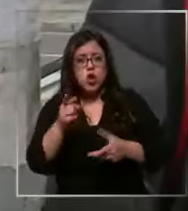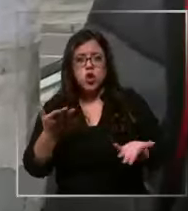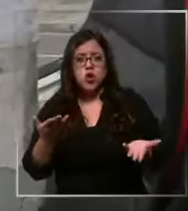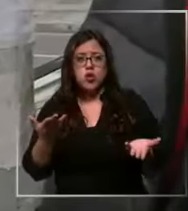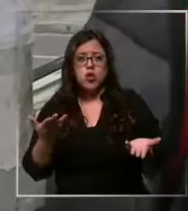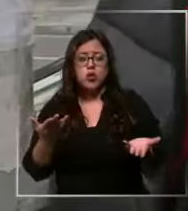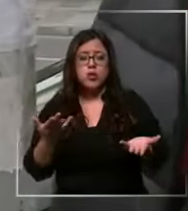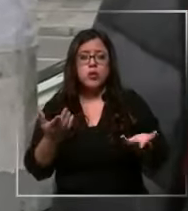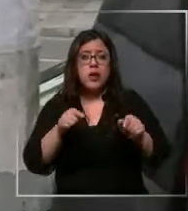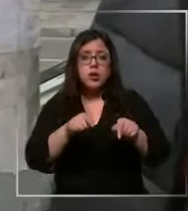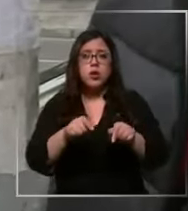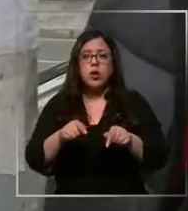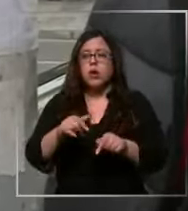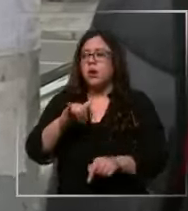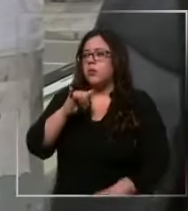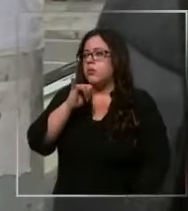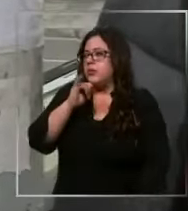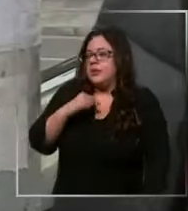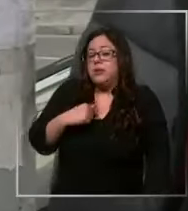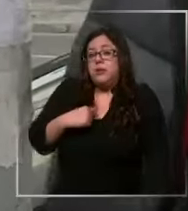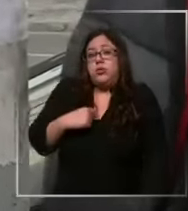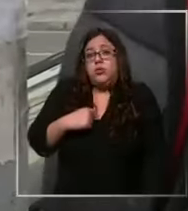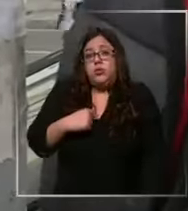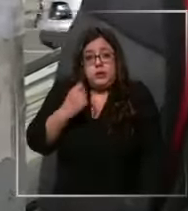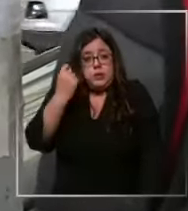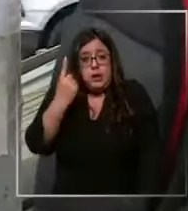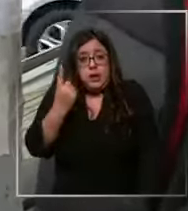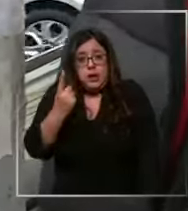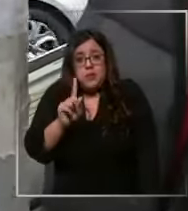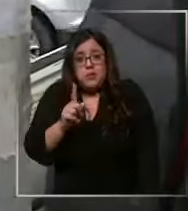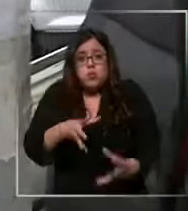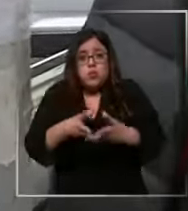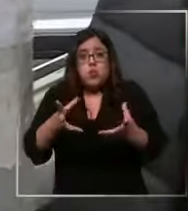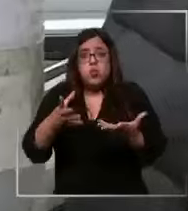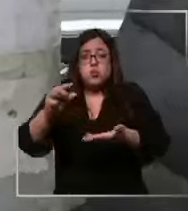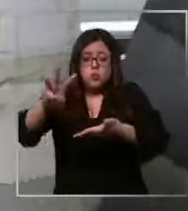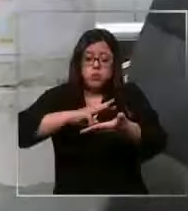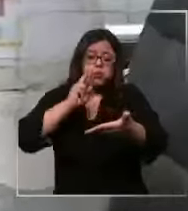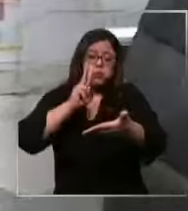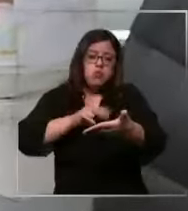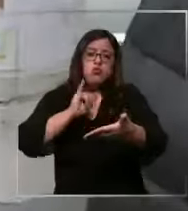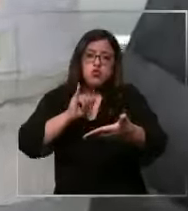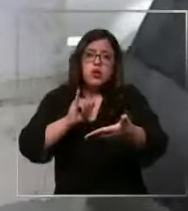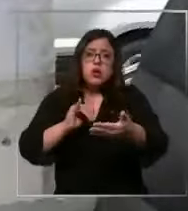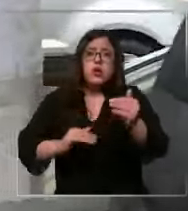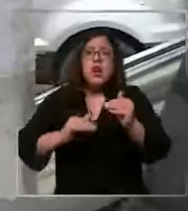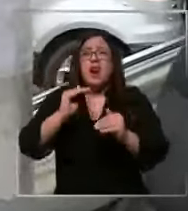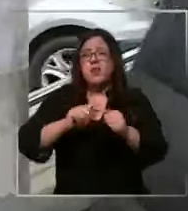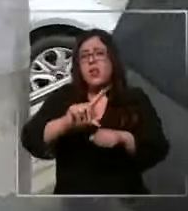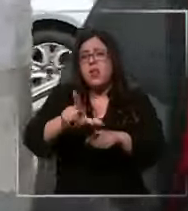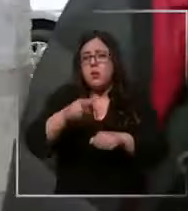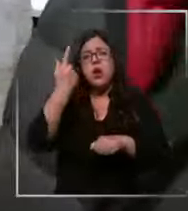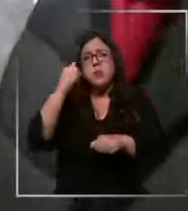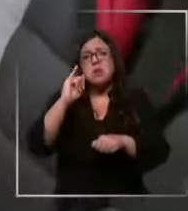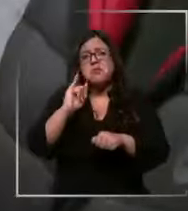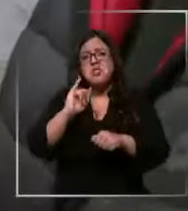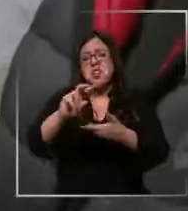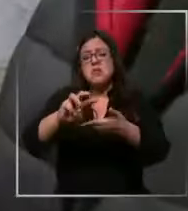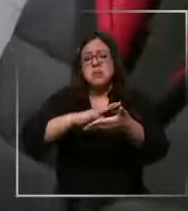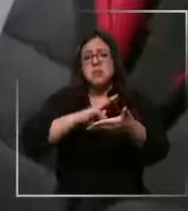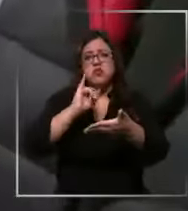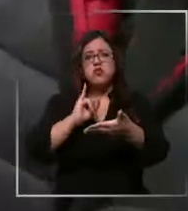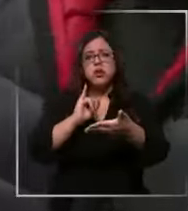Escuchan. Por lo que he sabido, no mucho, pero a mí por lo menos me ha llegado. De repente con un poco de retraso, pero llega.